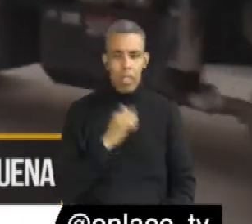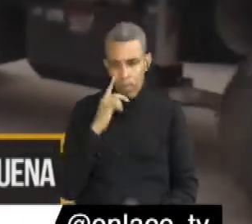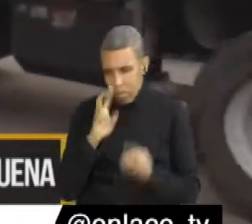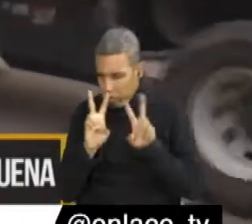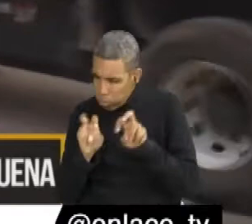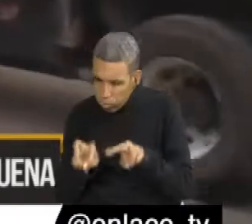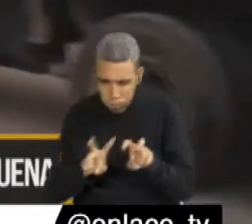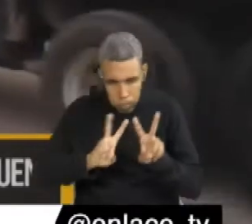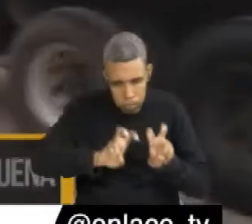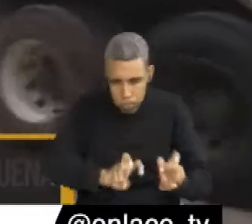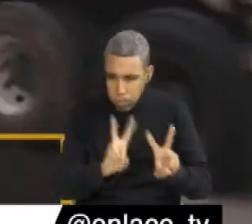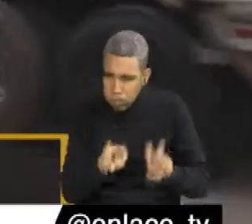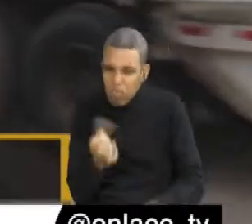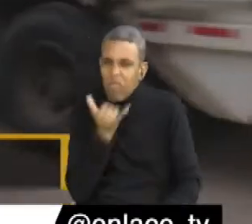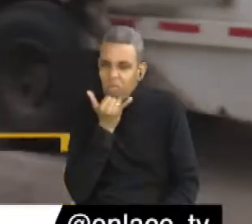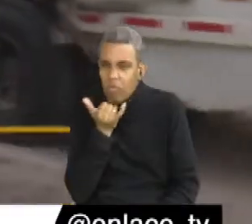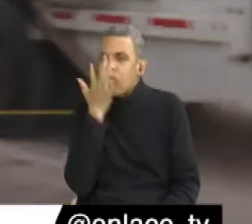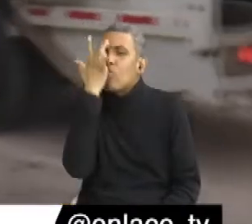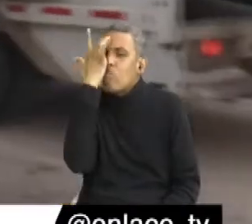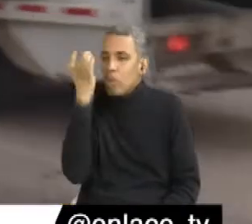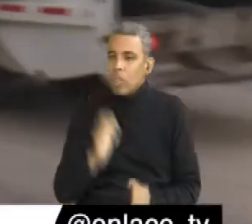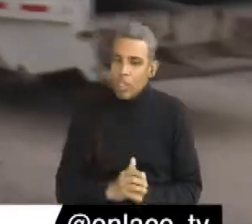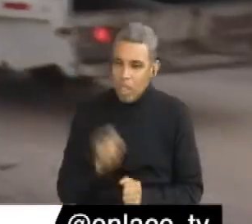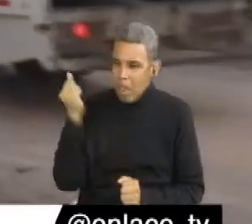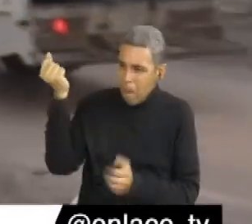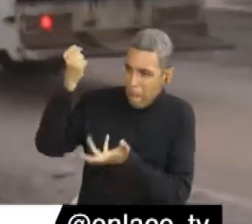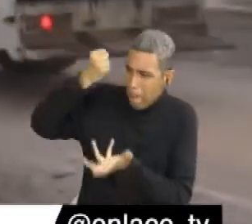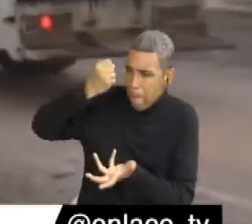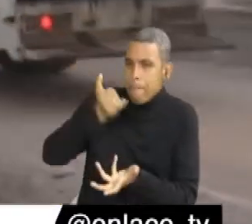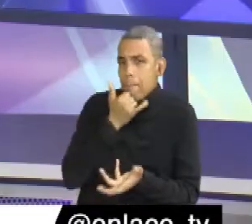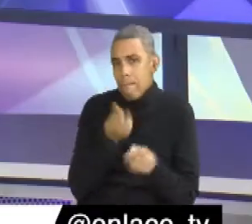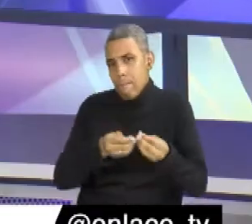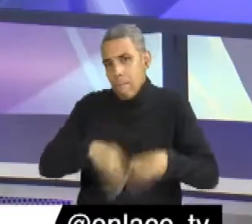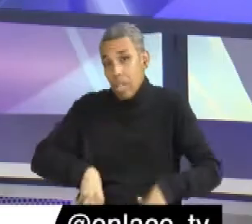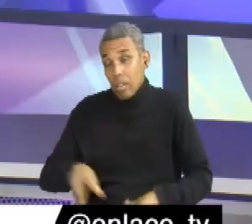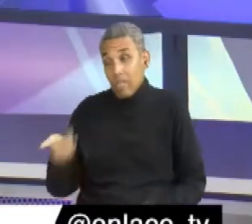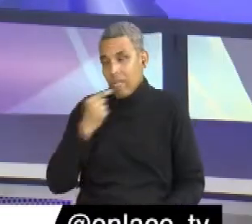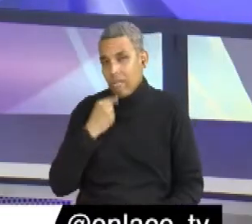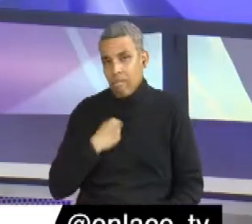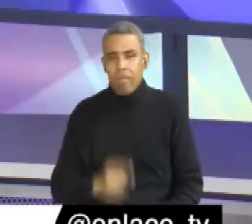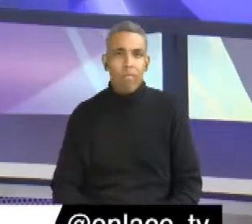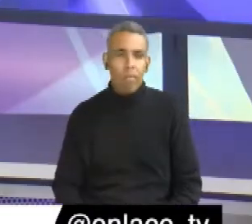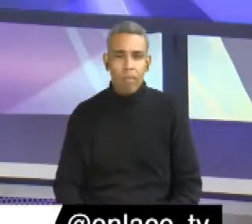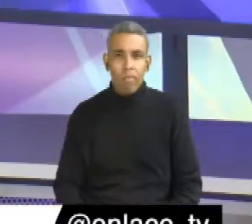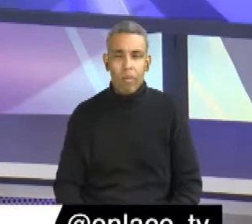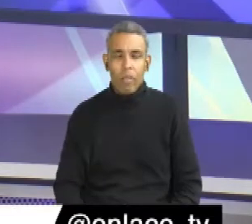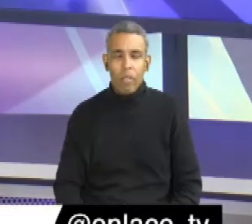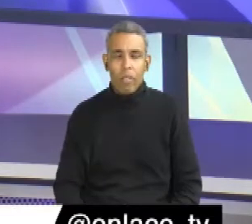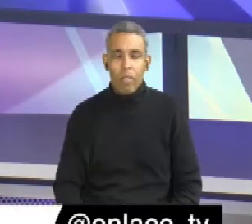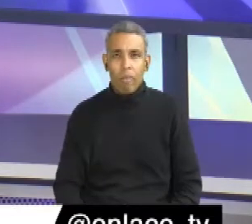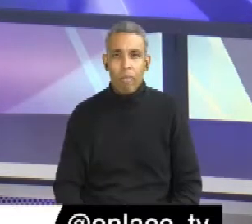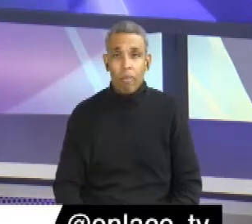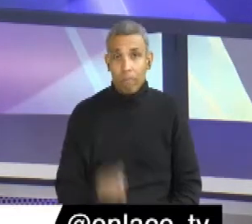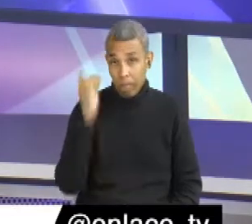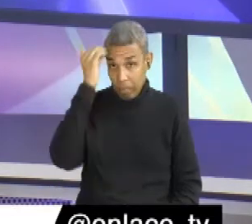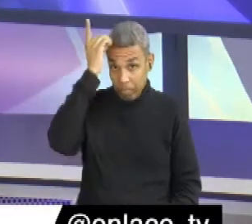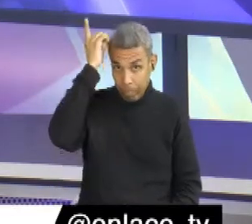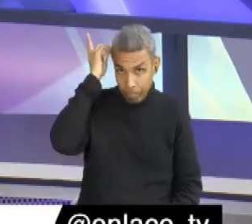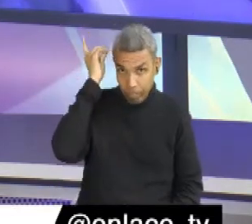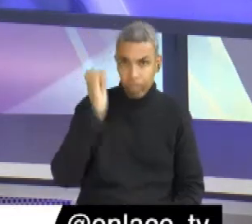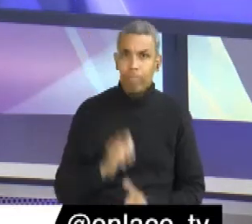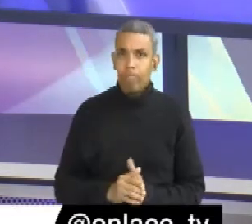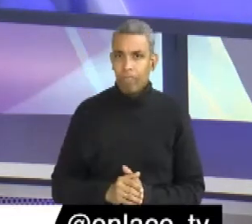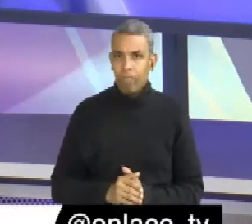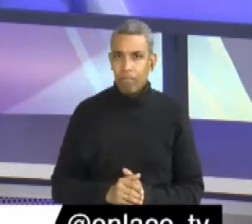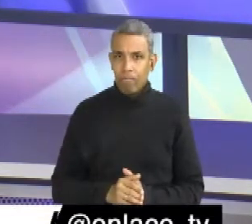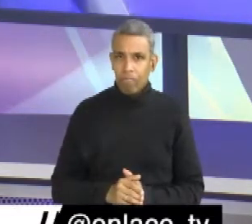investigaciones para proteger los derechos de las comunidades. El alcalde de Barranca Bermeja, Darío Echeverry Serrano, se mostró